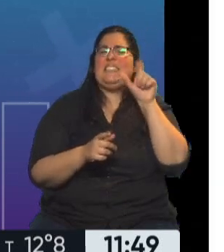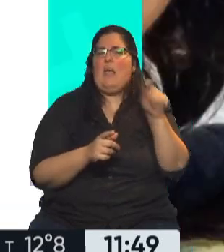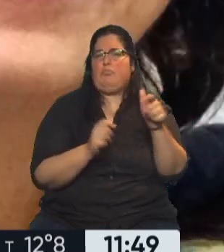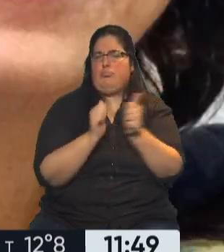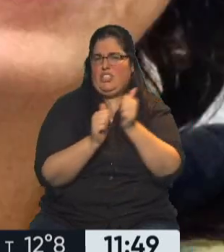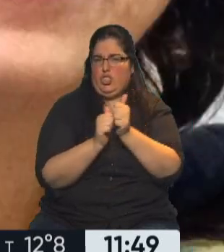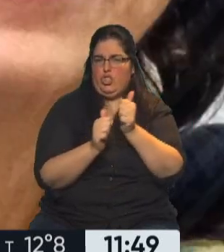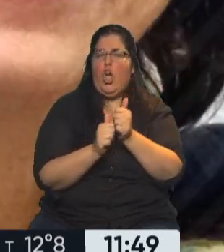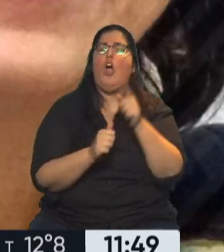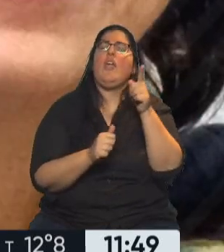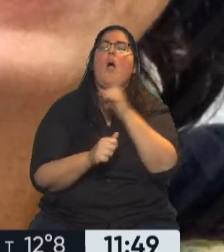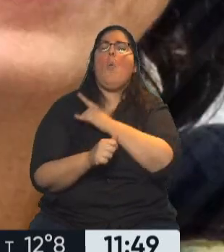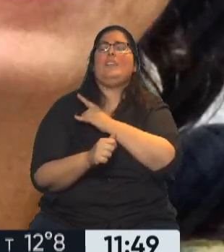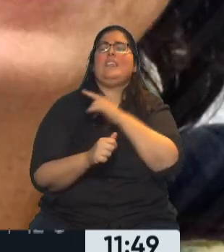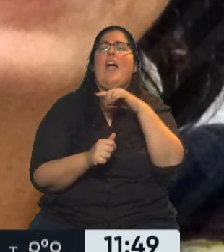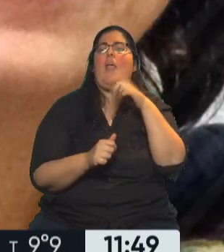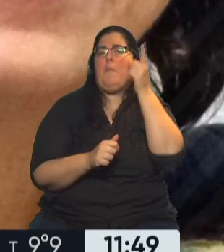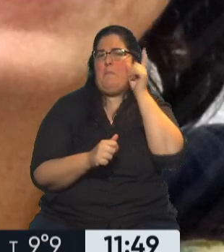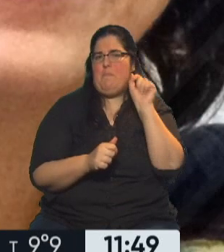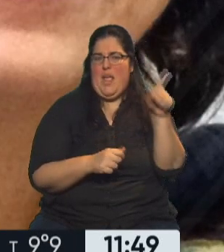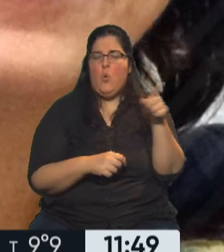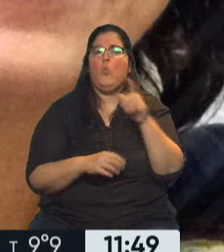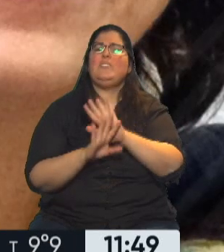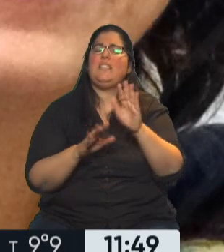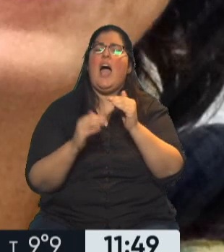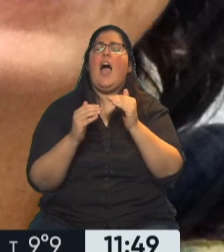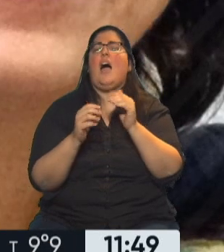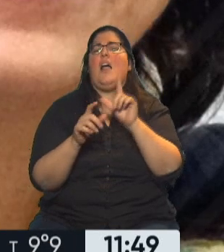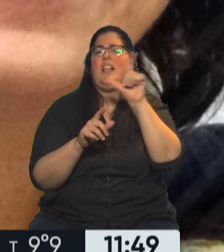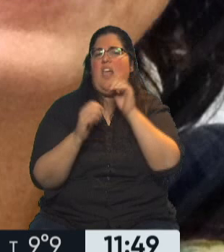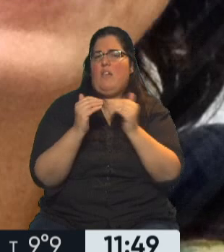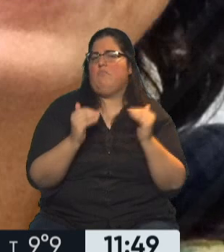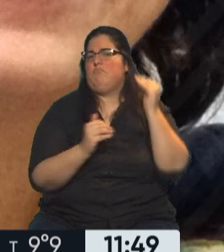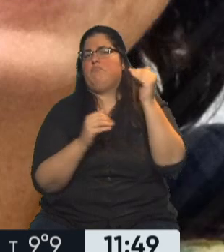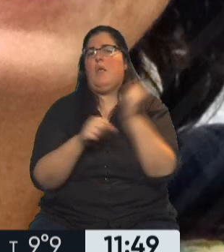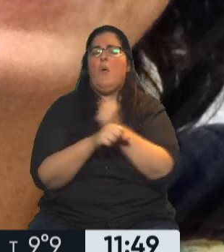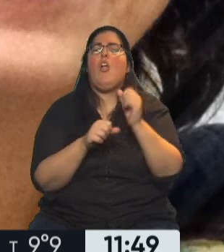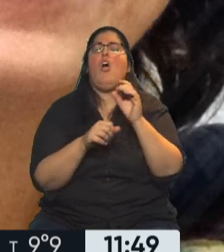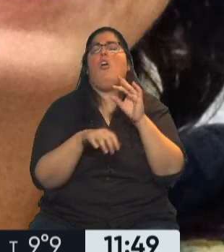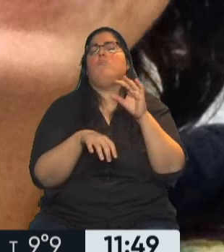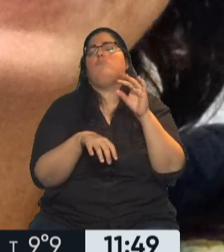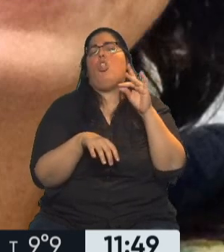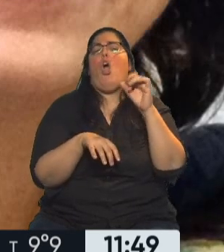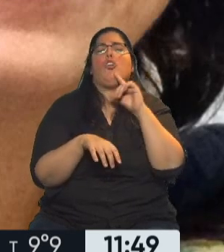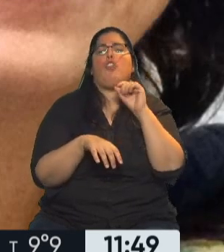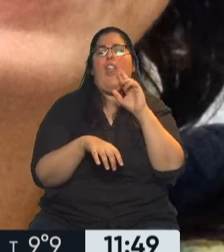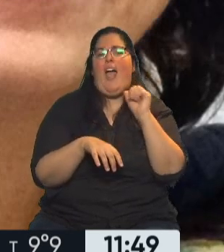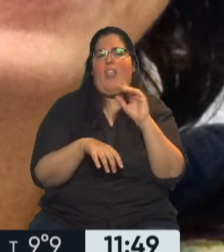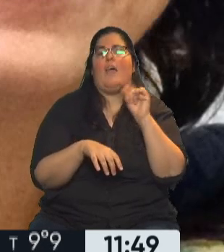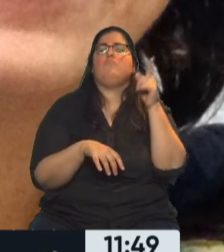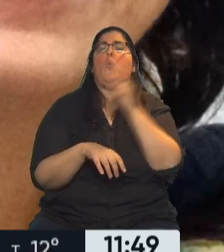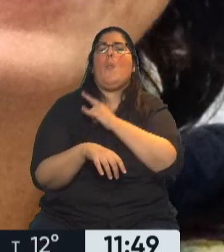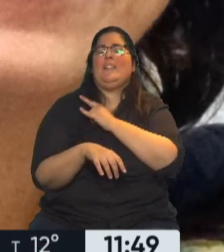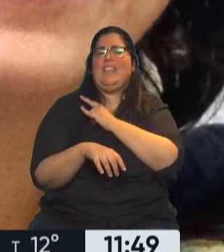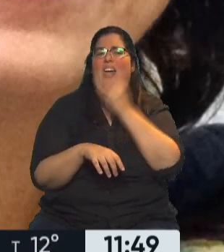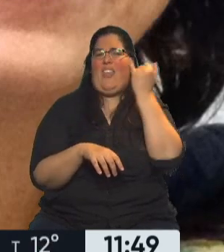Pontificia Universidad Católica de Perú, es doctorada en Historia por la Universidad de Nueva York, es profesora asociada de la Universidad de California en